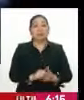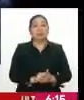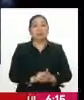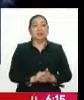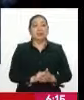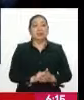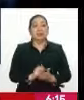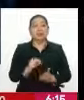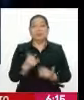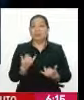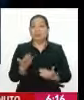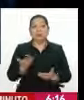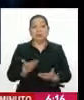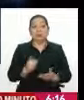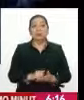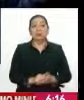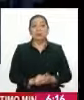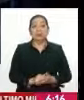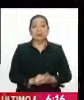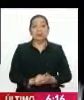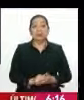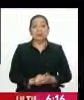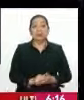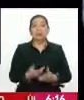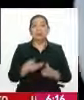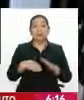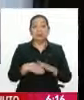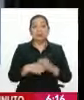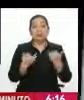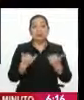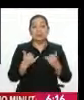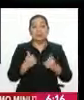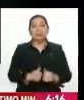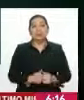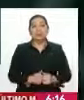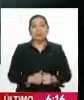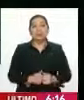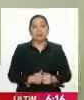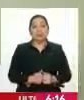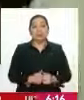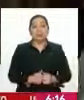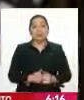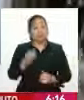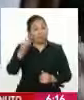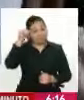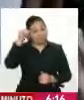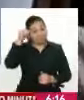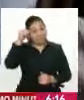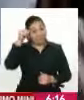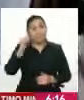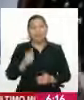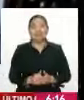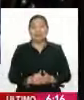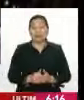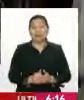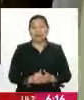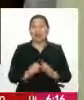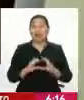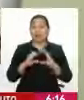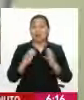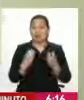declaraciones, ¿verdad? No solamente de la autoridad, sino de los involucrados en estos hechos. Recordemos que desde el Parlamento